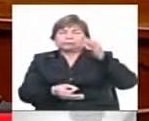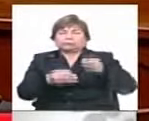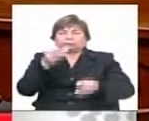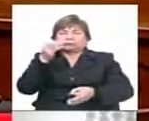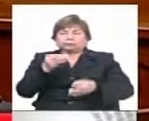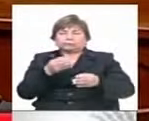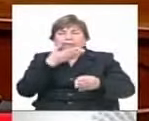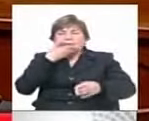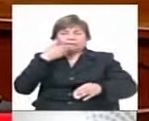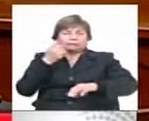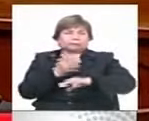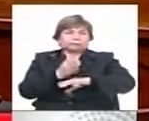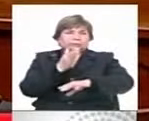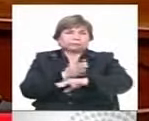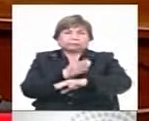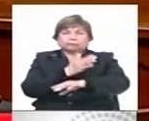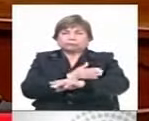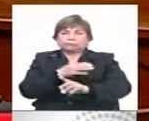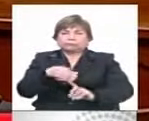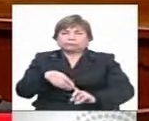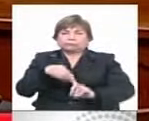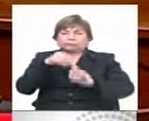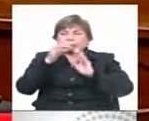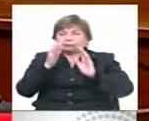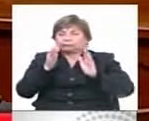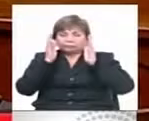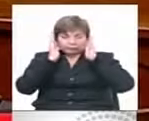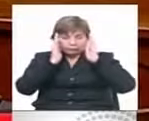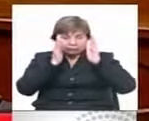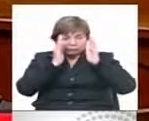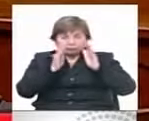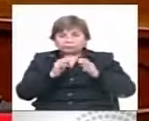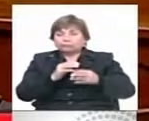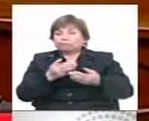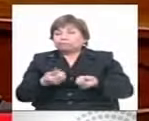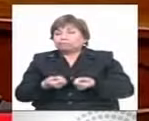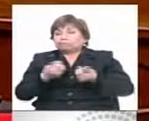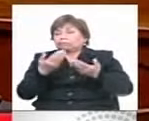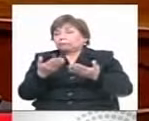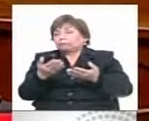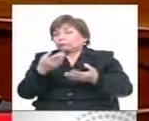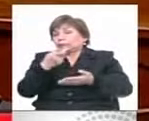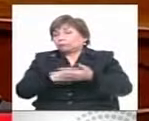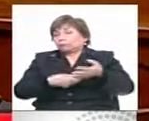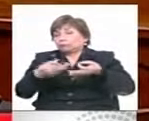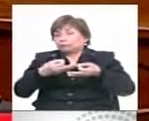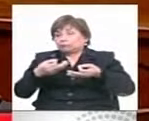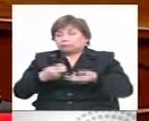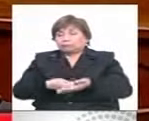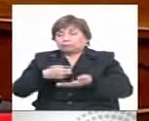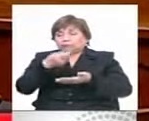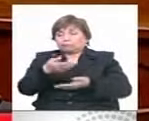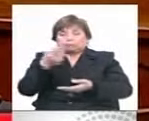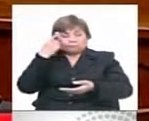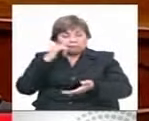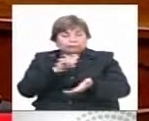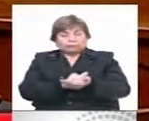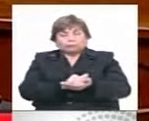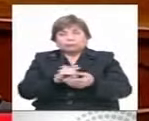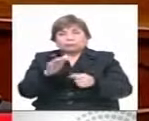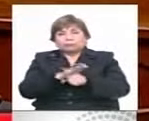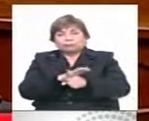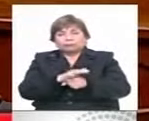y mejoraremos los servicios especializados de atención, dotándolos de mayor presupuesto para que garanticen su